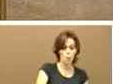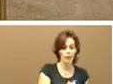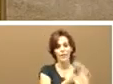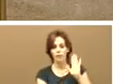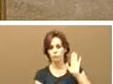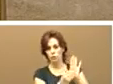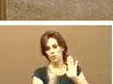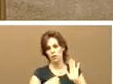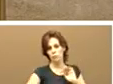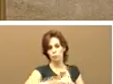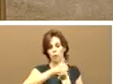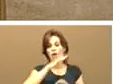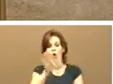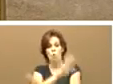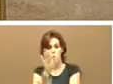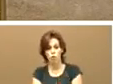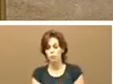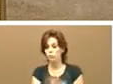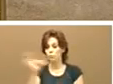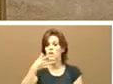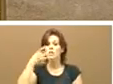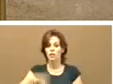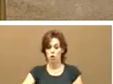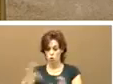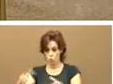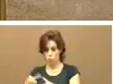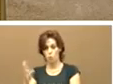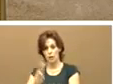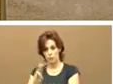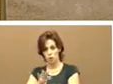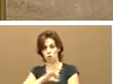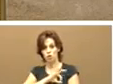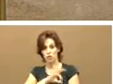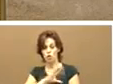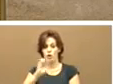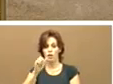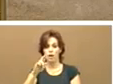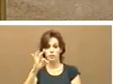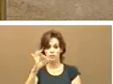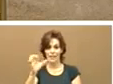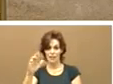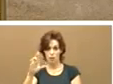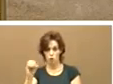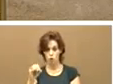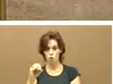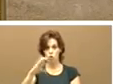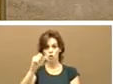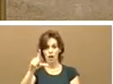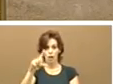Parlamentario Popular. Para terminar, tiene la palabra el portavoz del dicho Grupo Parlamentario, señor Cantero Calvo, por tiempo de cinco minutos.